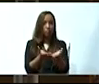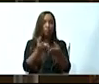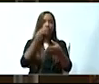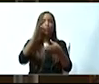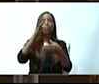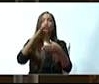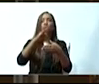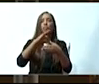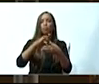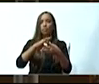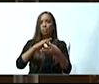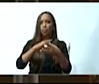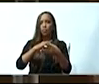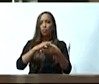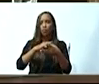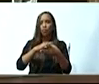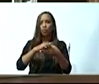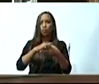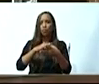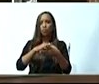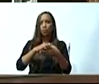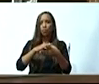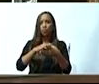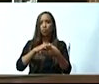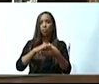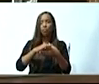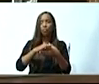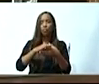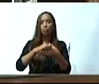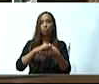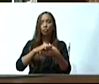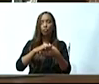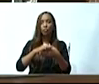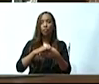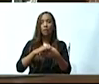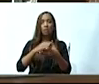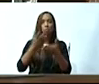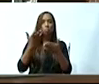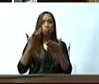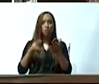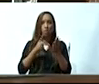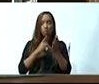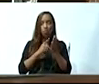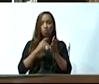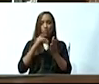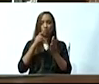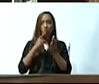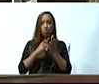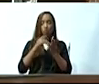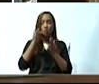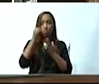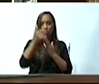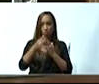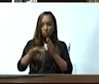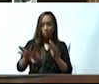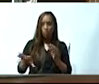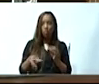el informe que rinde la comisión y que ha sido ponderado ampliamente por los